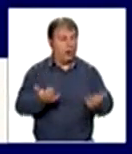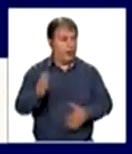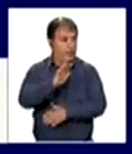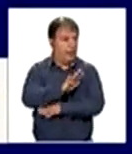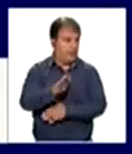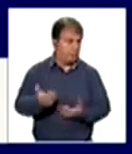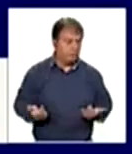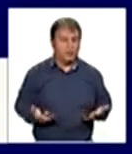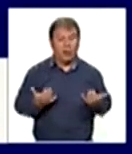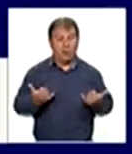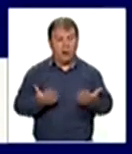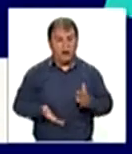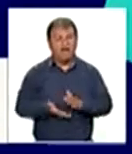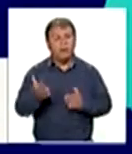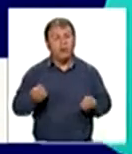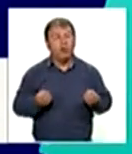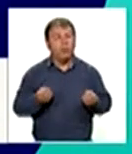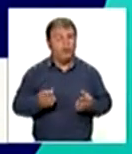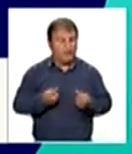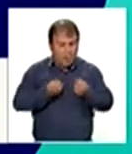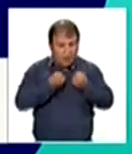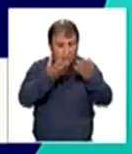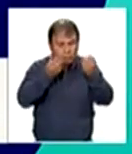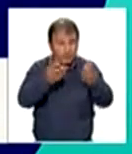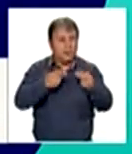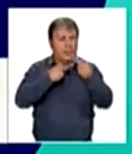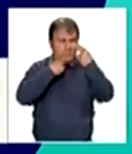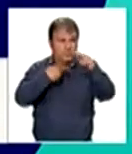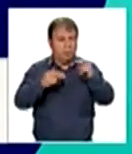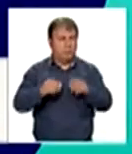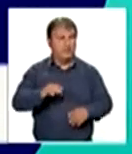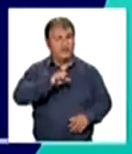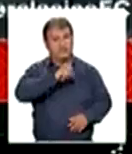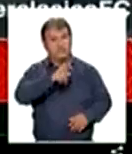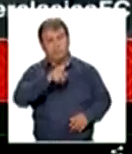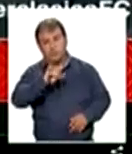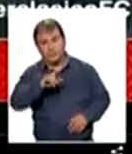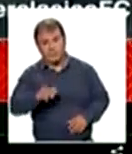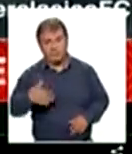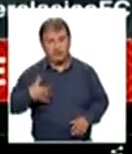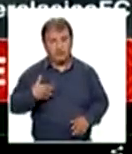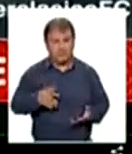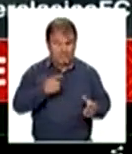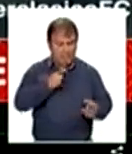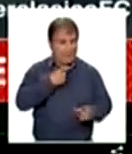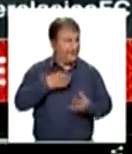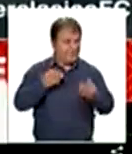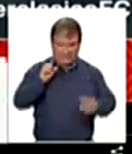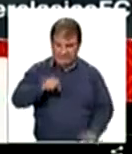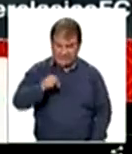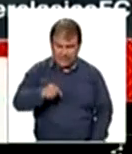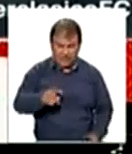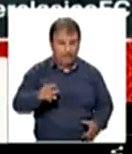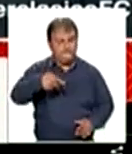tarde. Ahora vamos a ver cómo es que ha informado esta noticia Sports Canal. Está confirmado que Paolo Guerrero